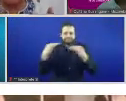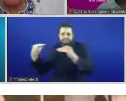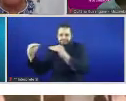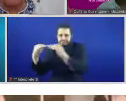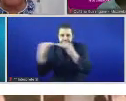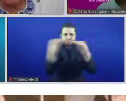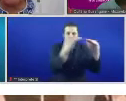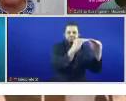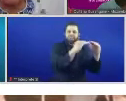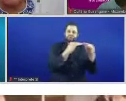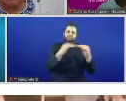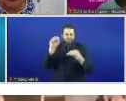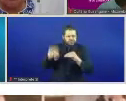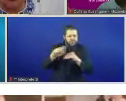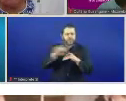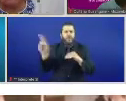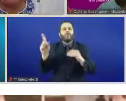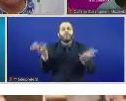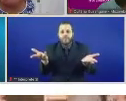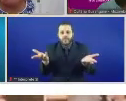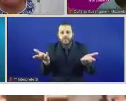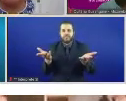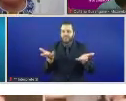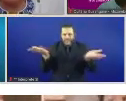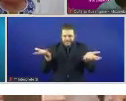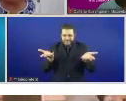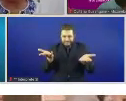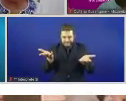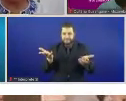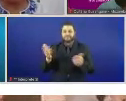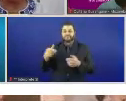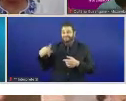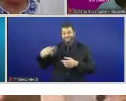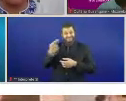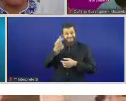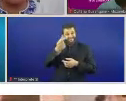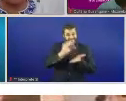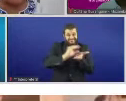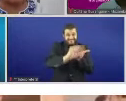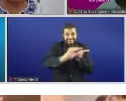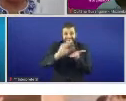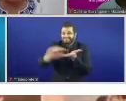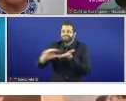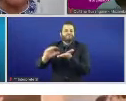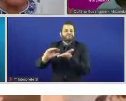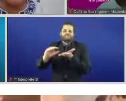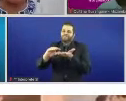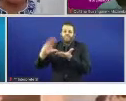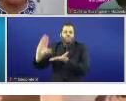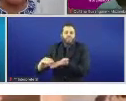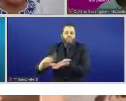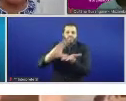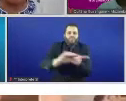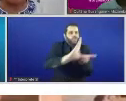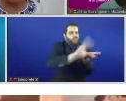cuando se participa en la distribución de los recursos, generalmente perdemos las mujeres, pierden las